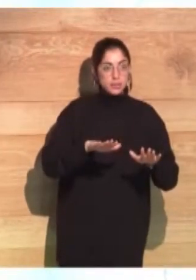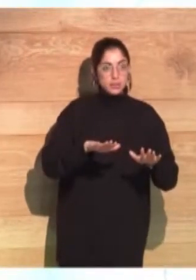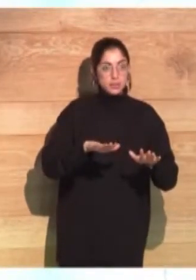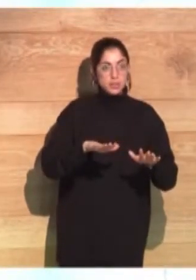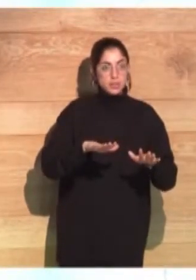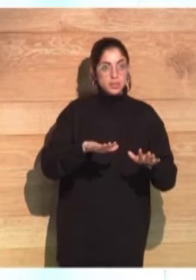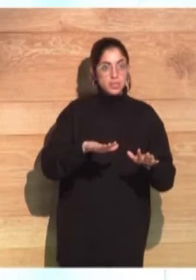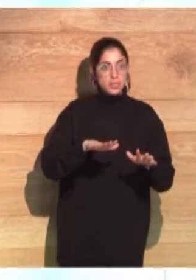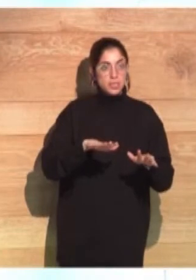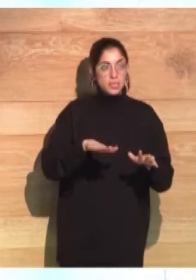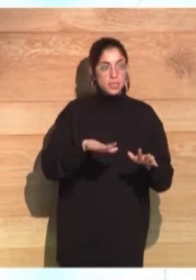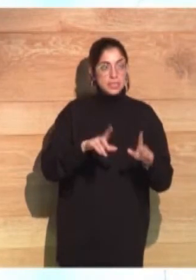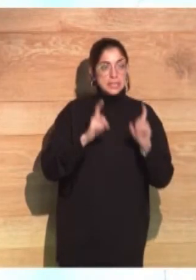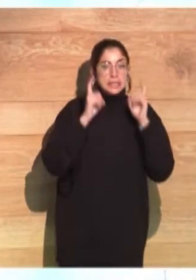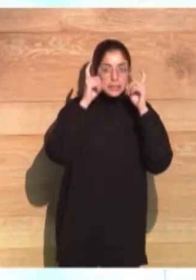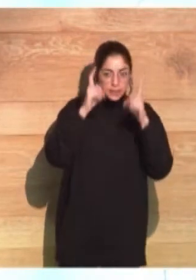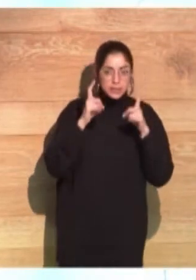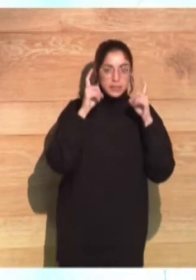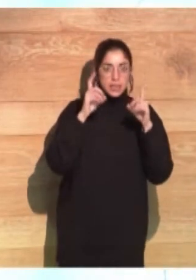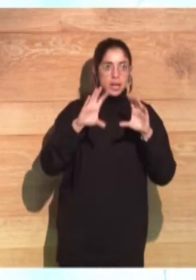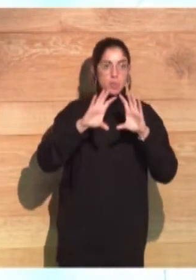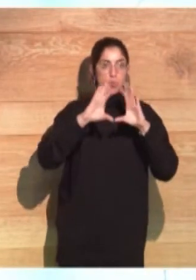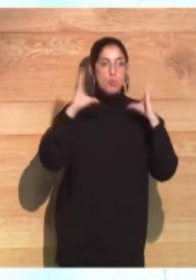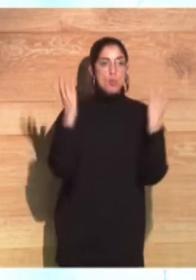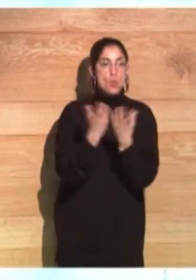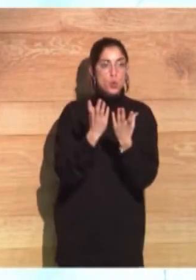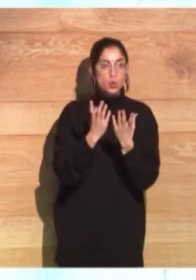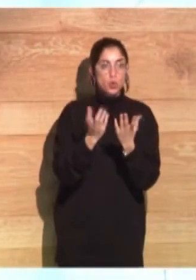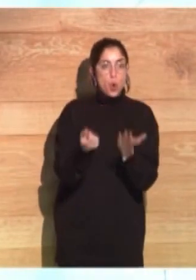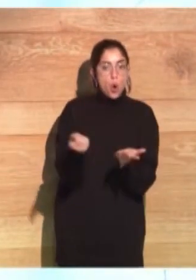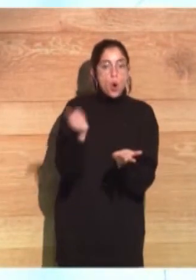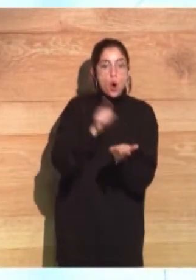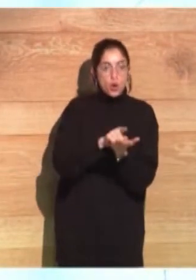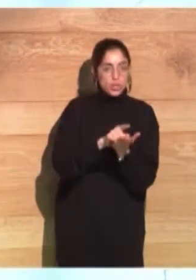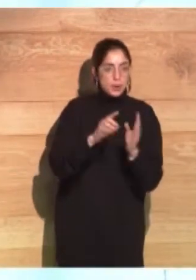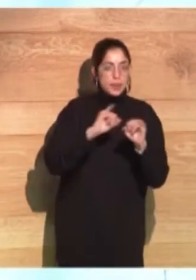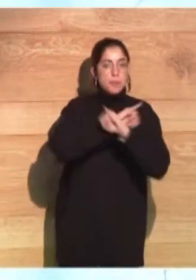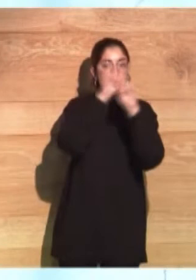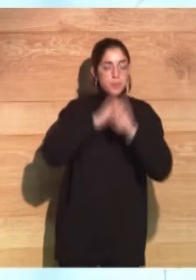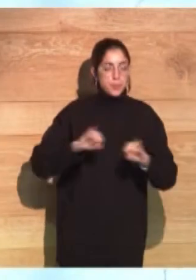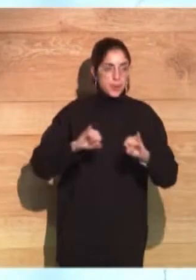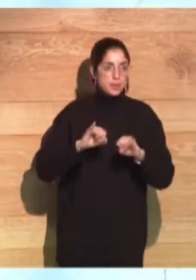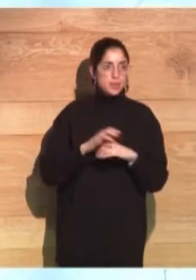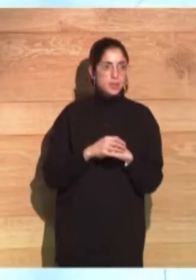Volver a un mundo multilateral. Y sí, creo que la paz es posible.